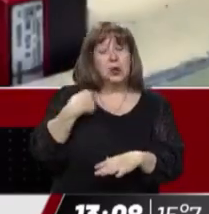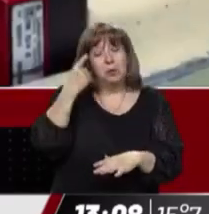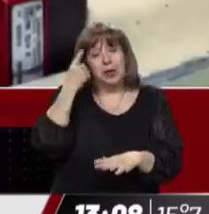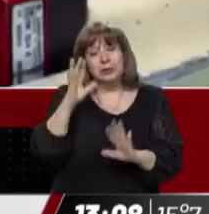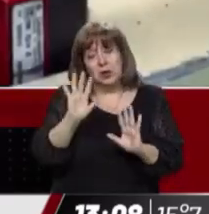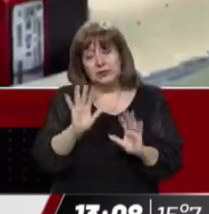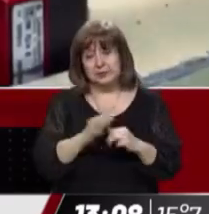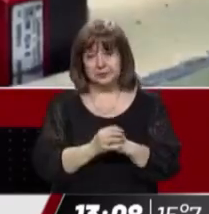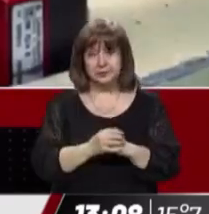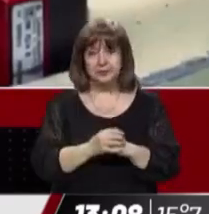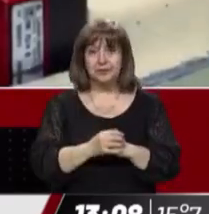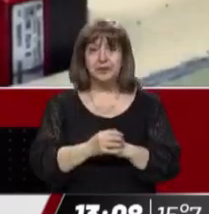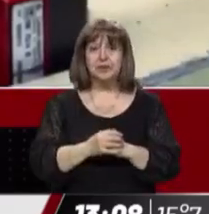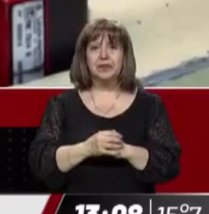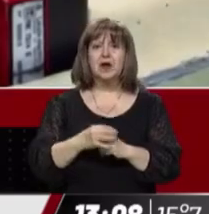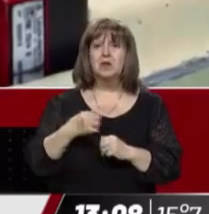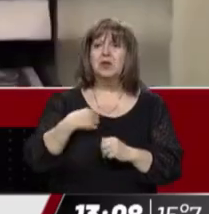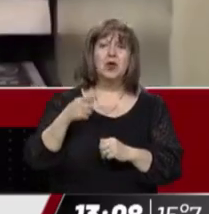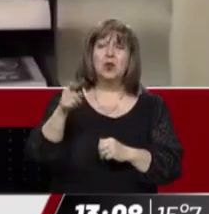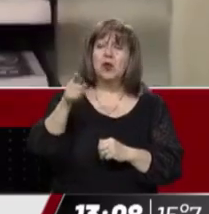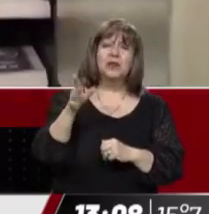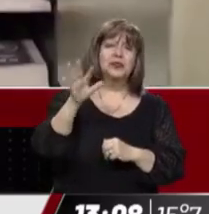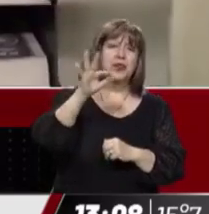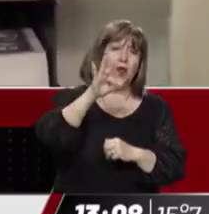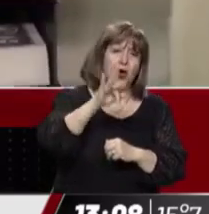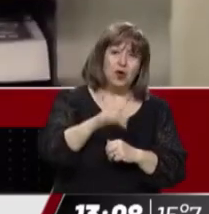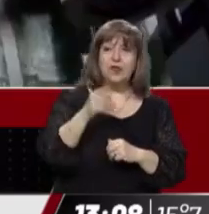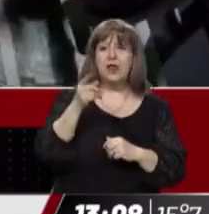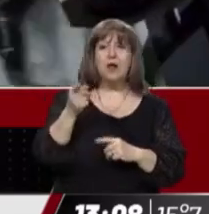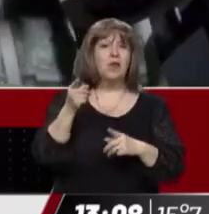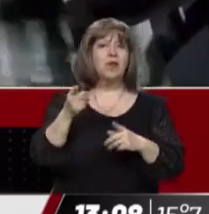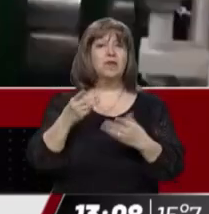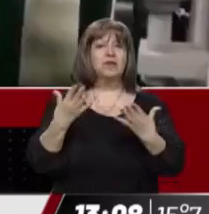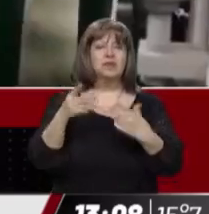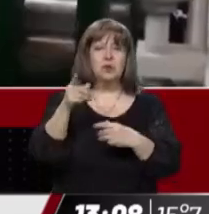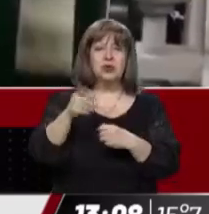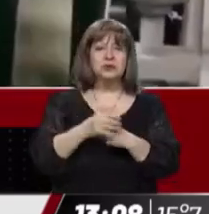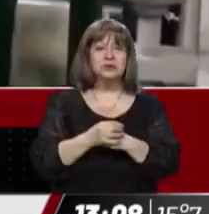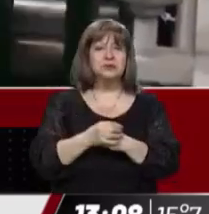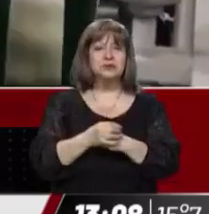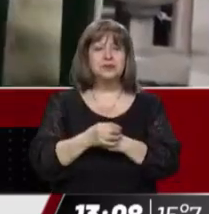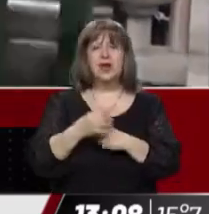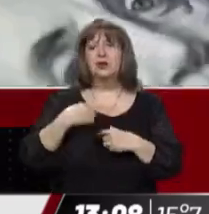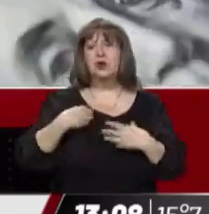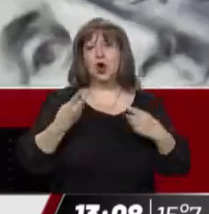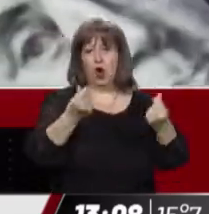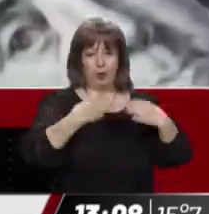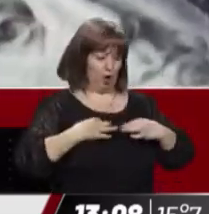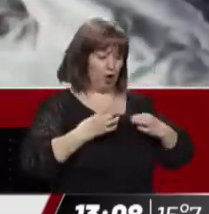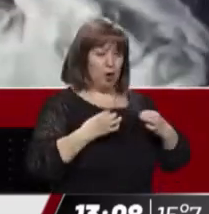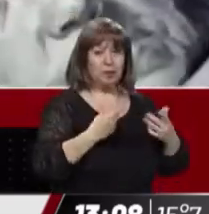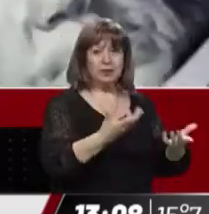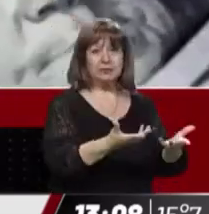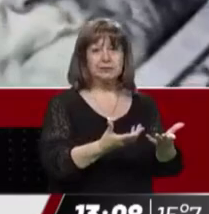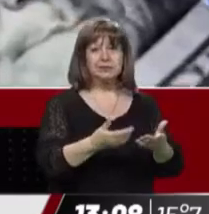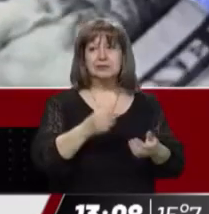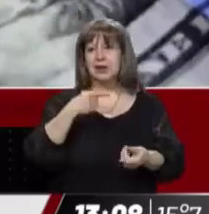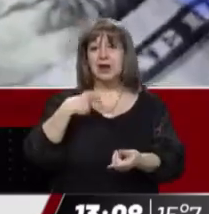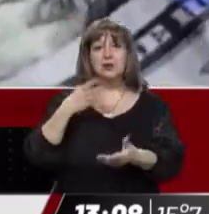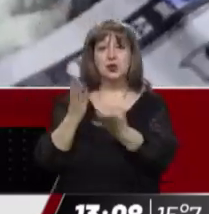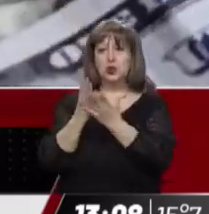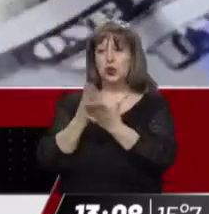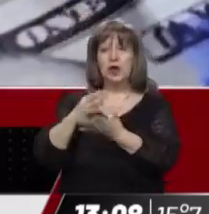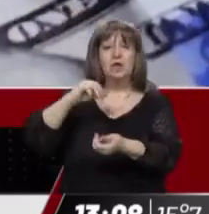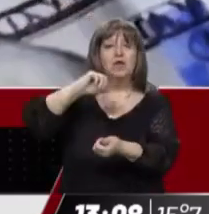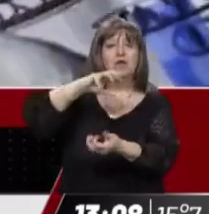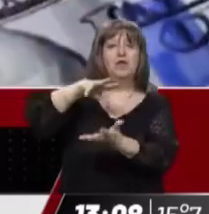con el dólar de 800. ¿El día a día en qué te influye en todo? Nos influye, por supuesto, todo, pero a vos particularmente. Y voy a comprar ropa, en el estudio las fotocopias salen más caras,